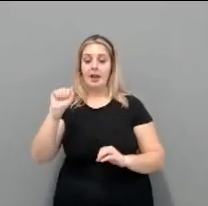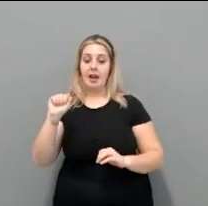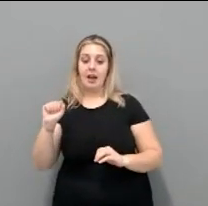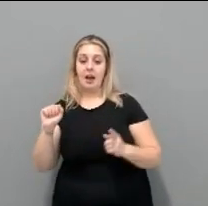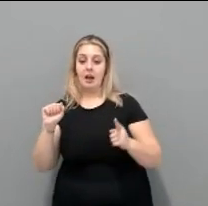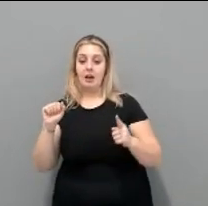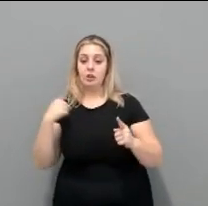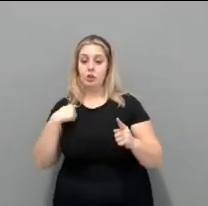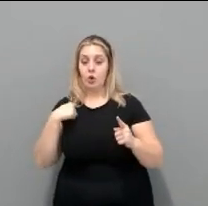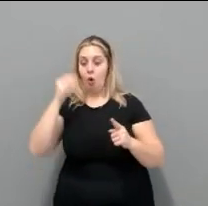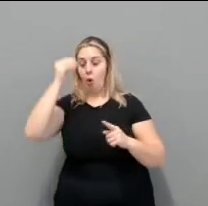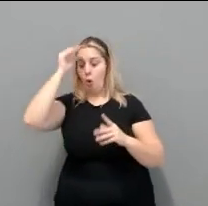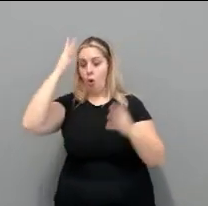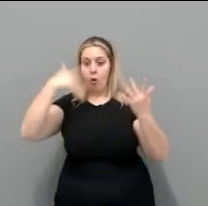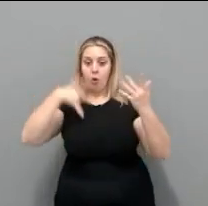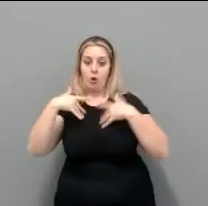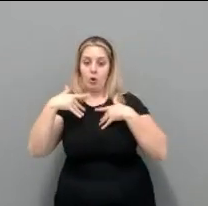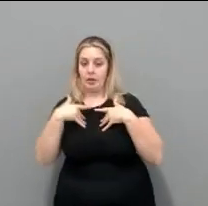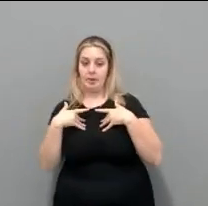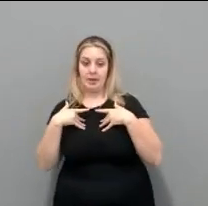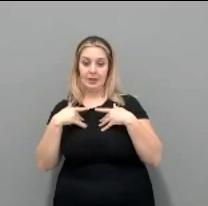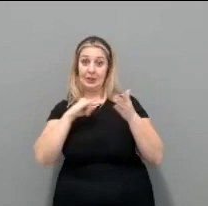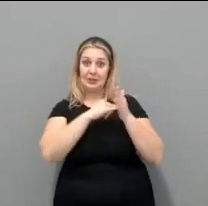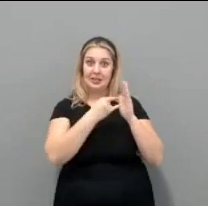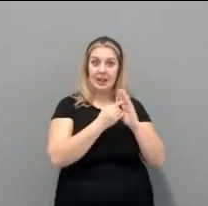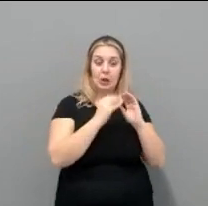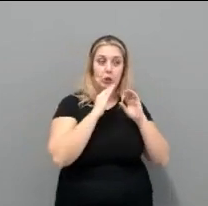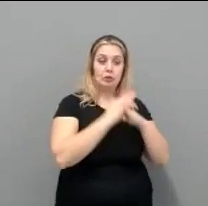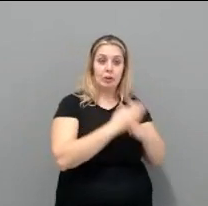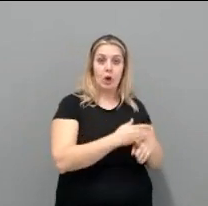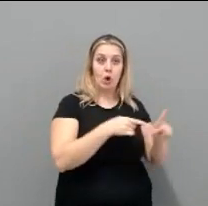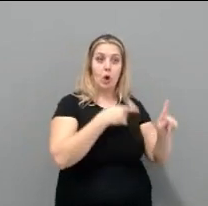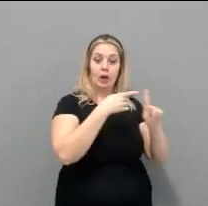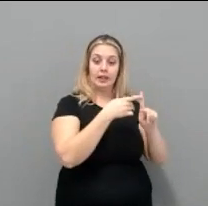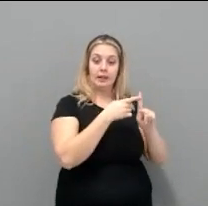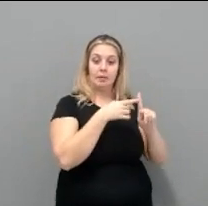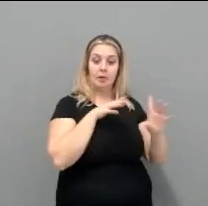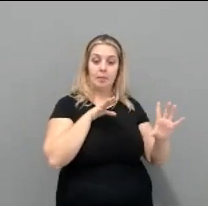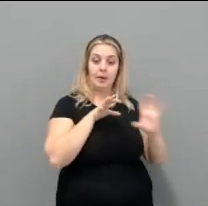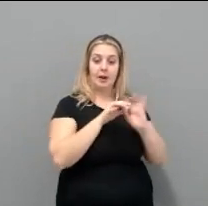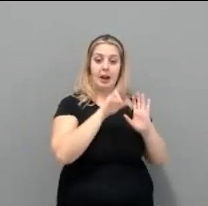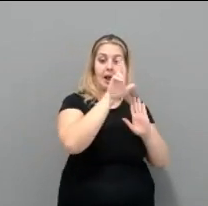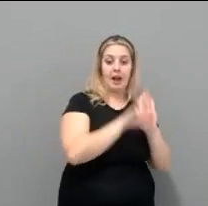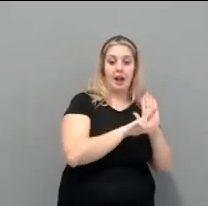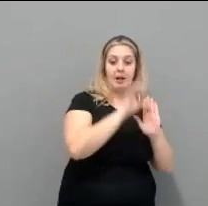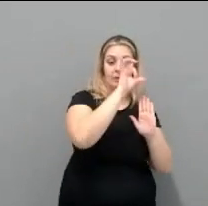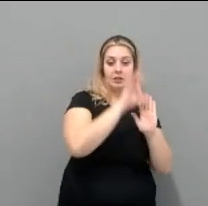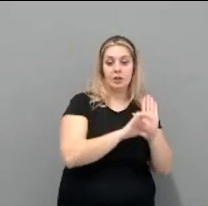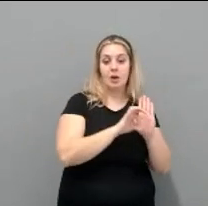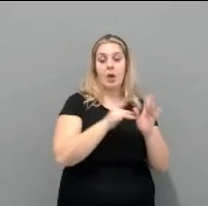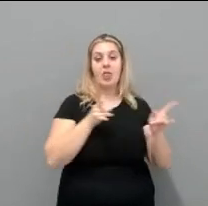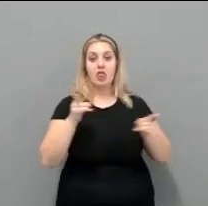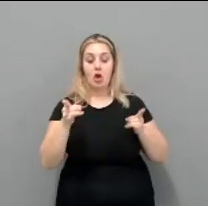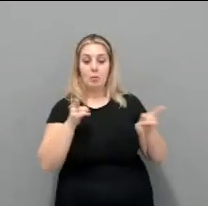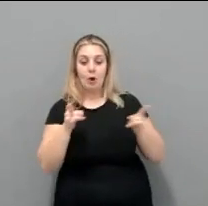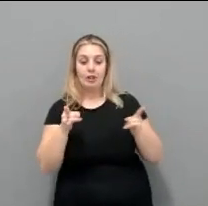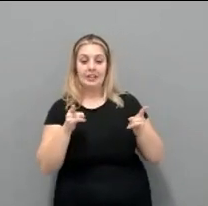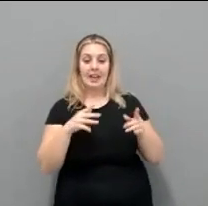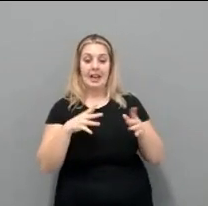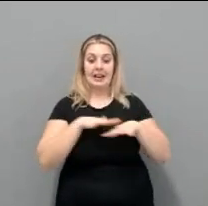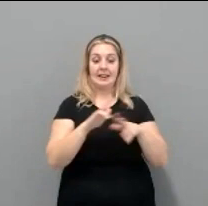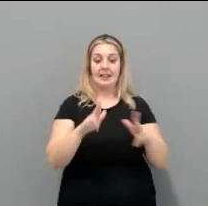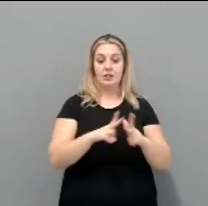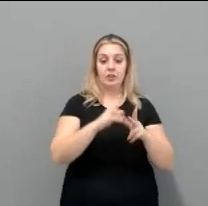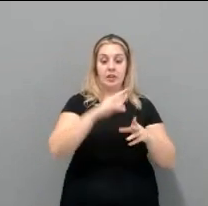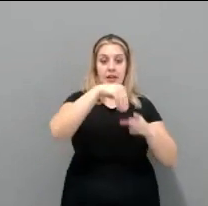tengo los conocimientos técnicos suficientes como para vincular hardware, software, domótica, redes sociales